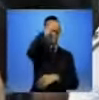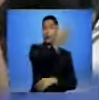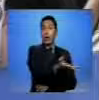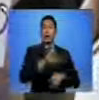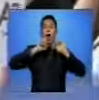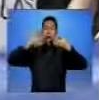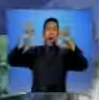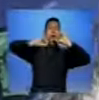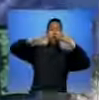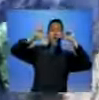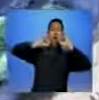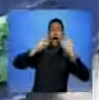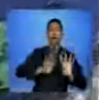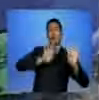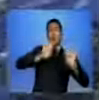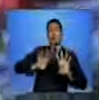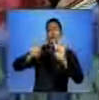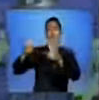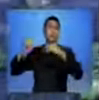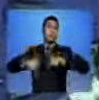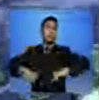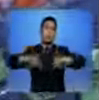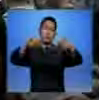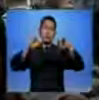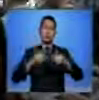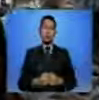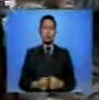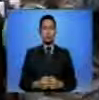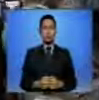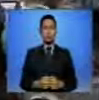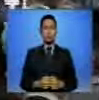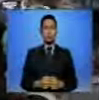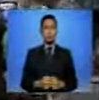de rechazo a estas medidas continuaron. Clever Aranda, Gama Noticias.